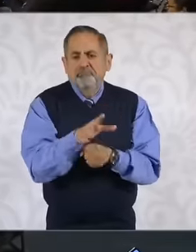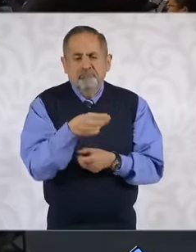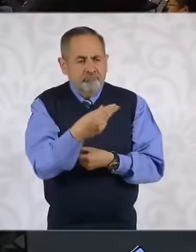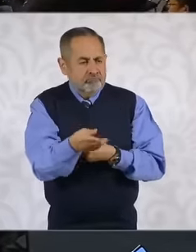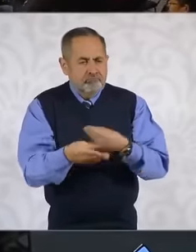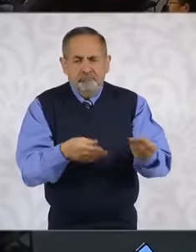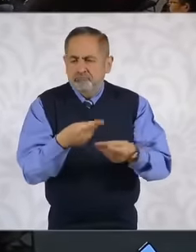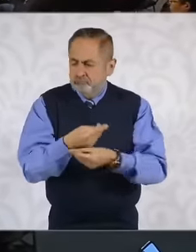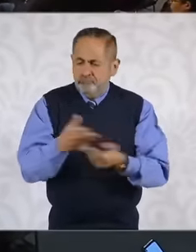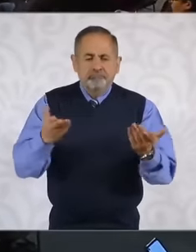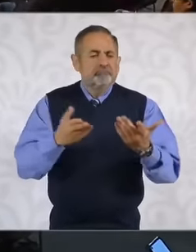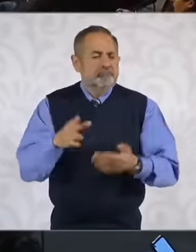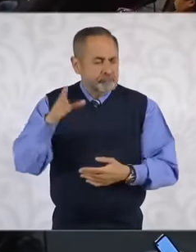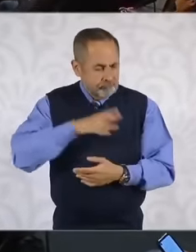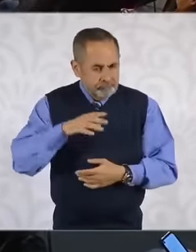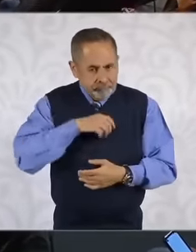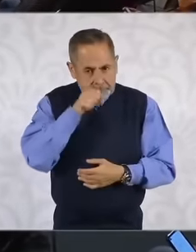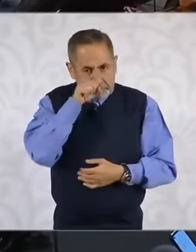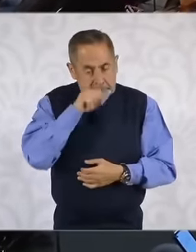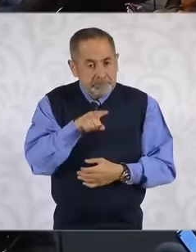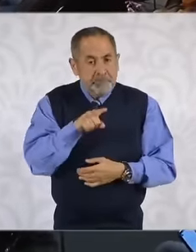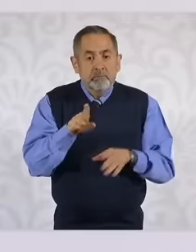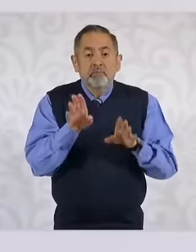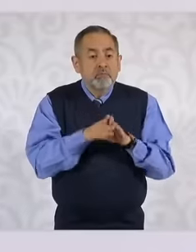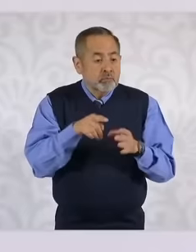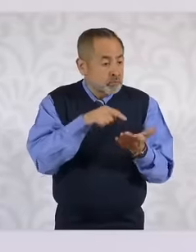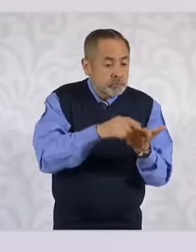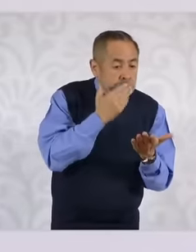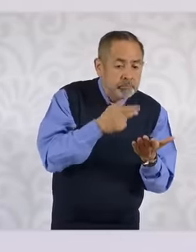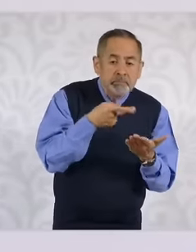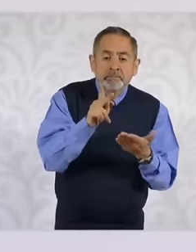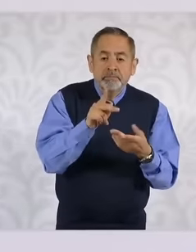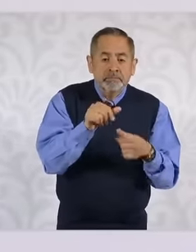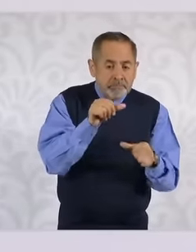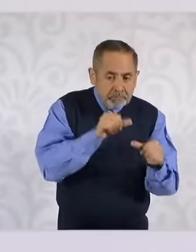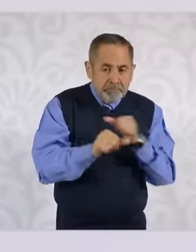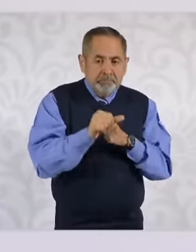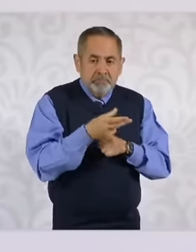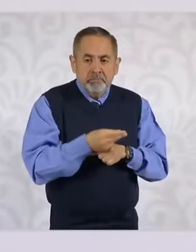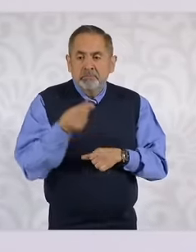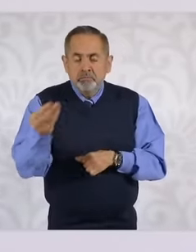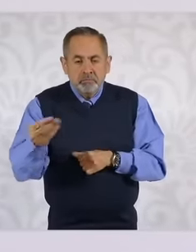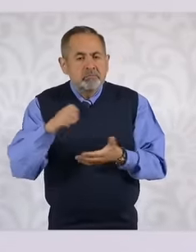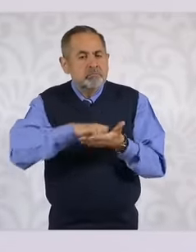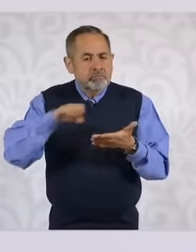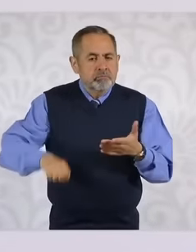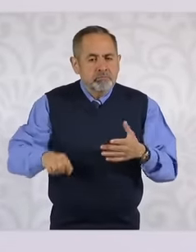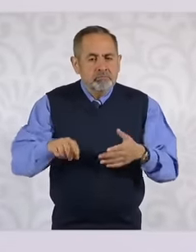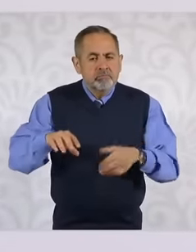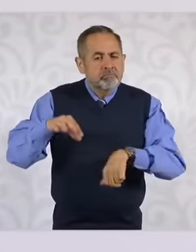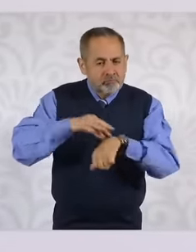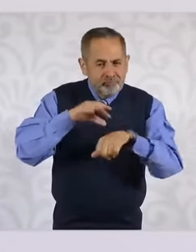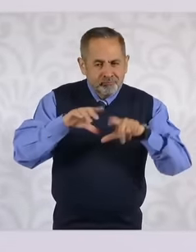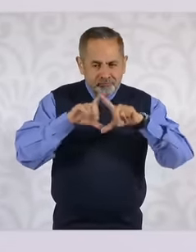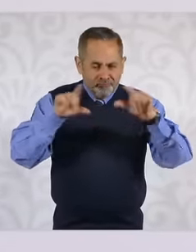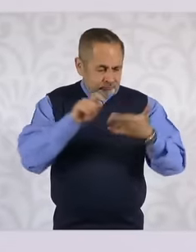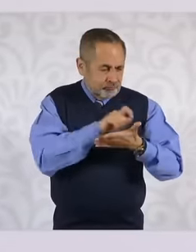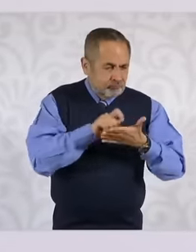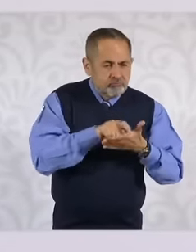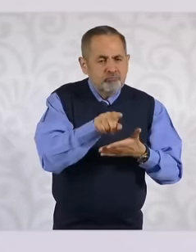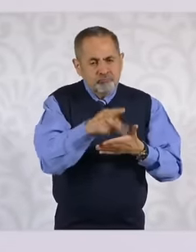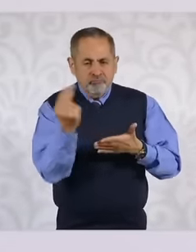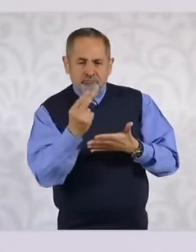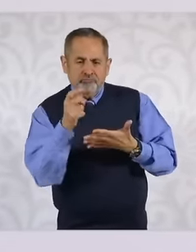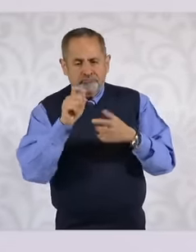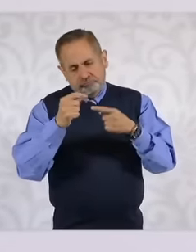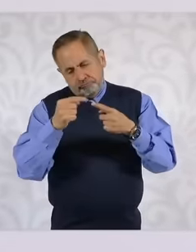y también qué sustituto haya ese medicamento. Cuando nosotros vamos al médico, el médico nos dice, pues requieres